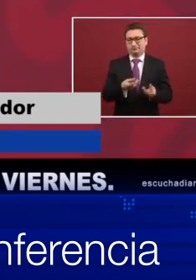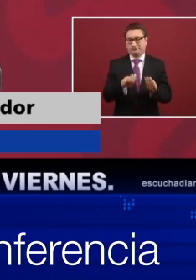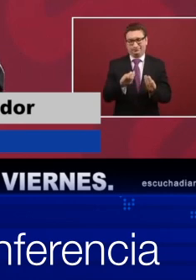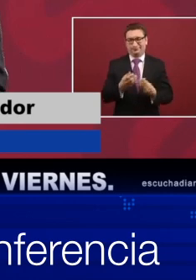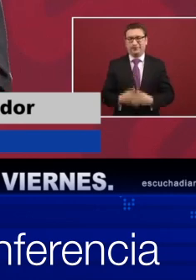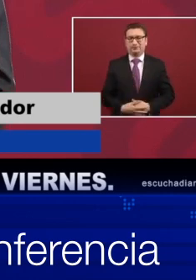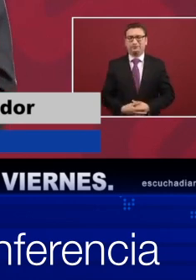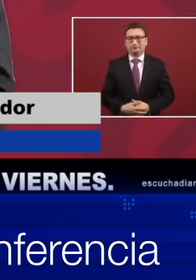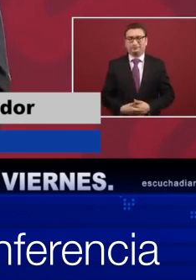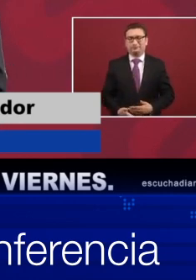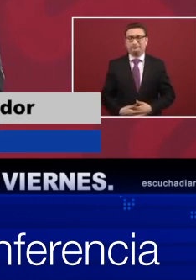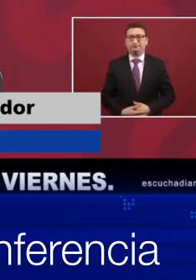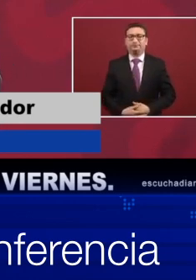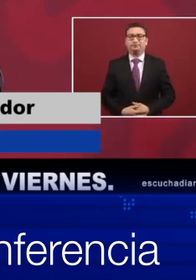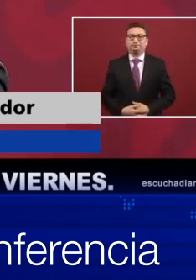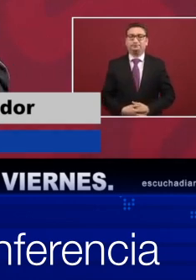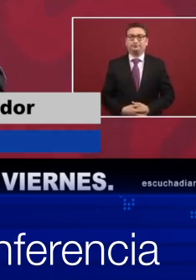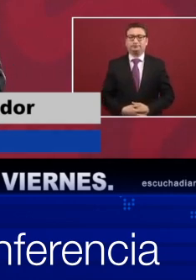Entonces,